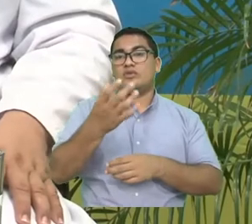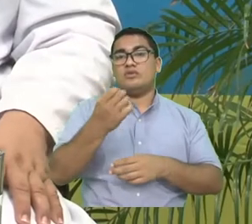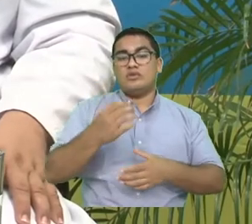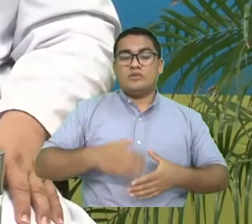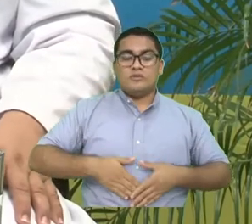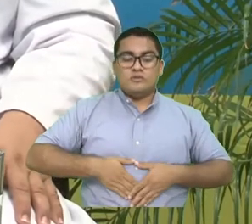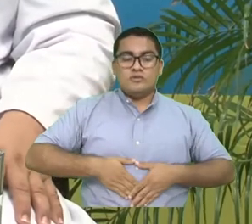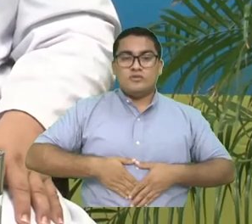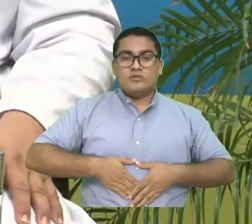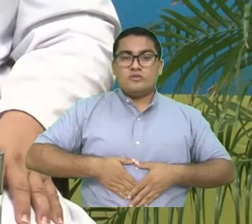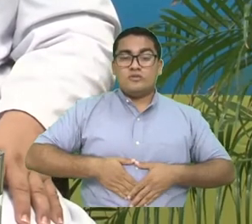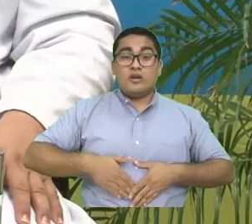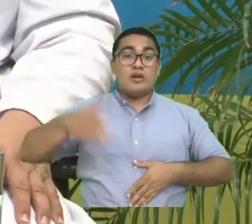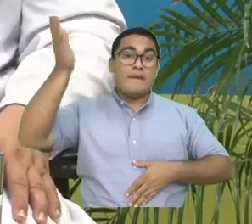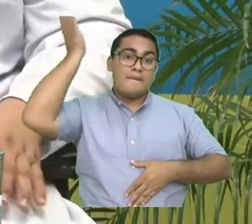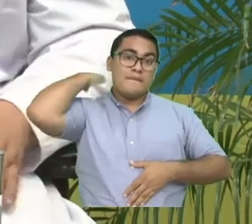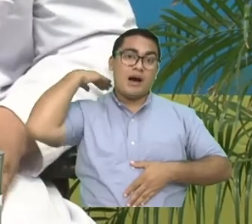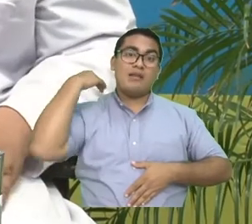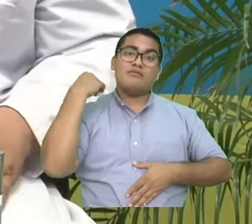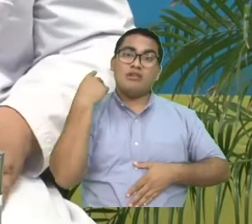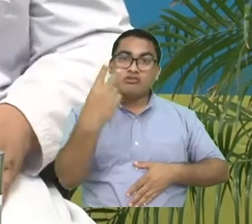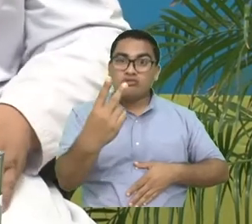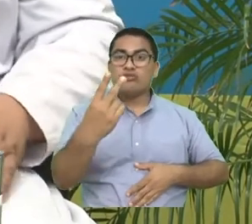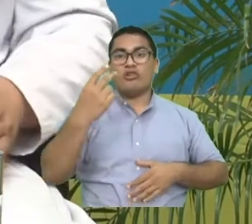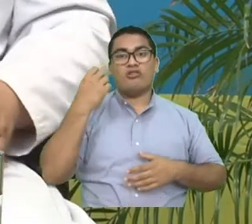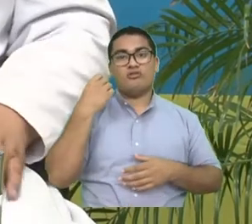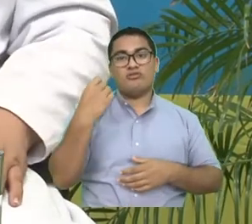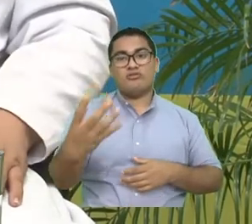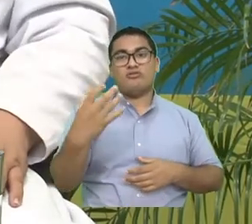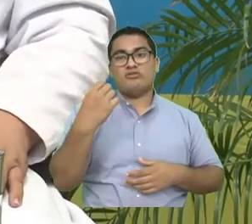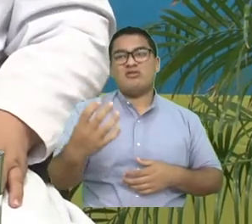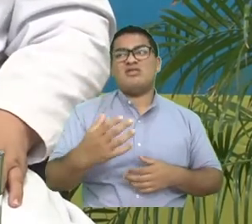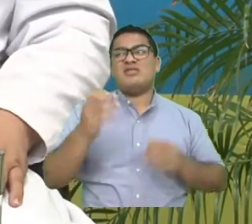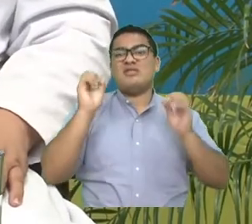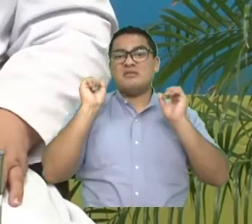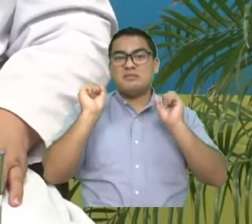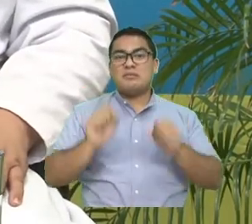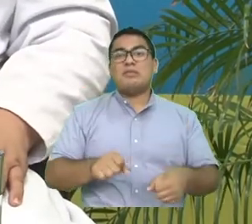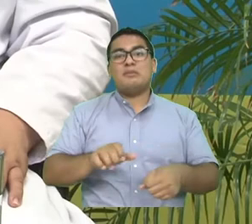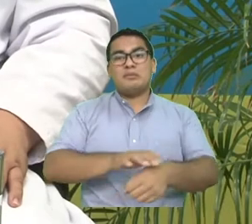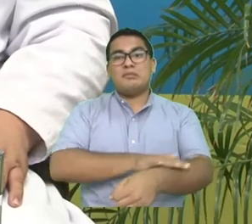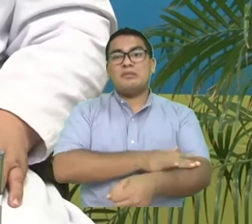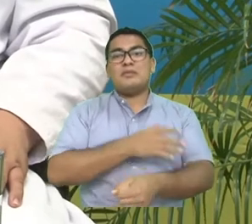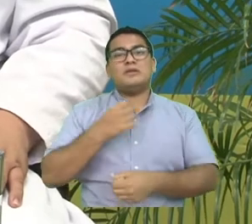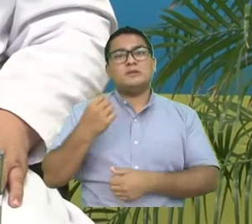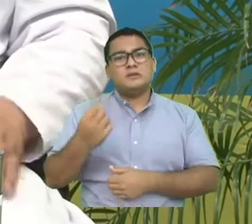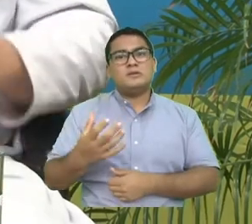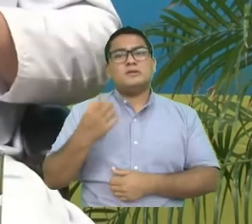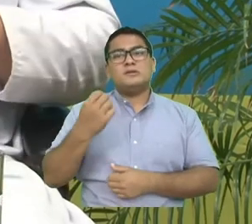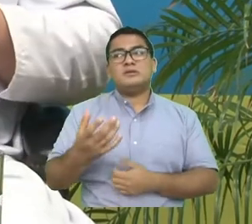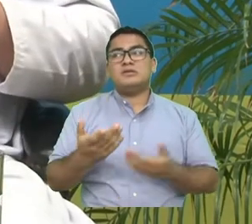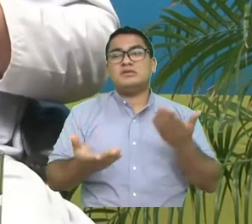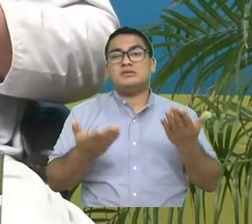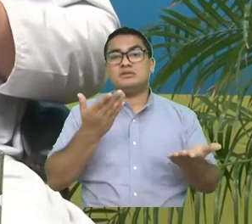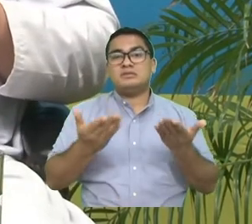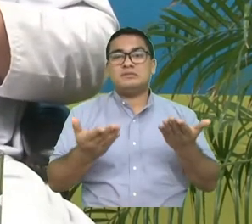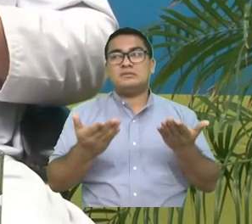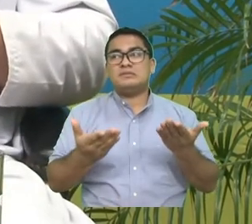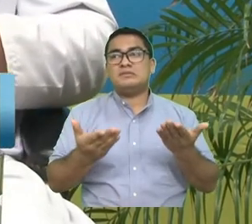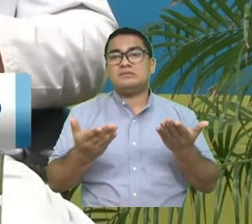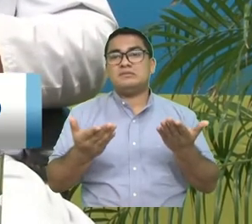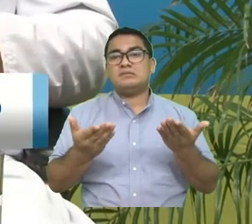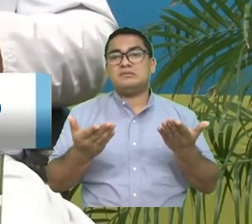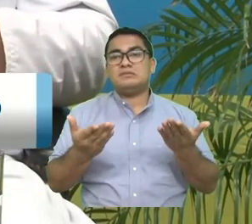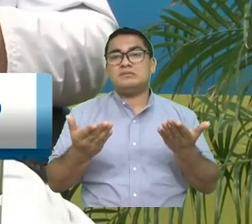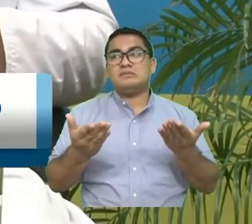solamente en la ubicación donde está el estómago, sino que en la región posterior. Y pueden sentir ese dolor. Y puede ser que está